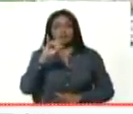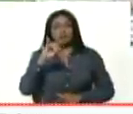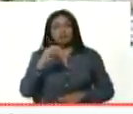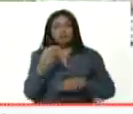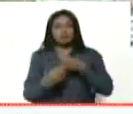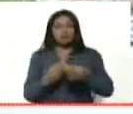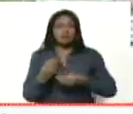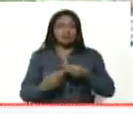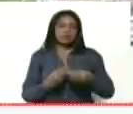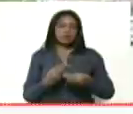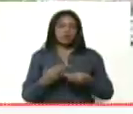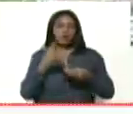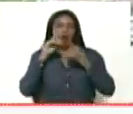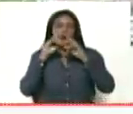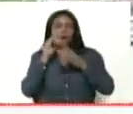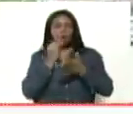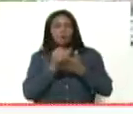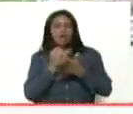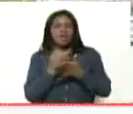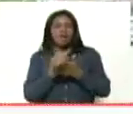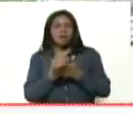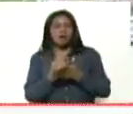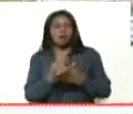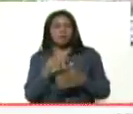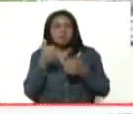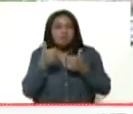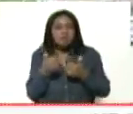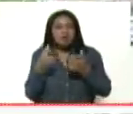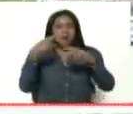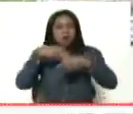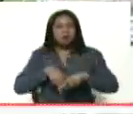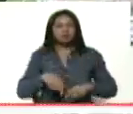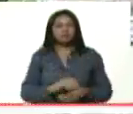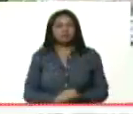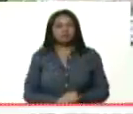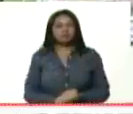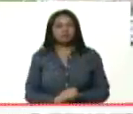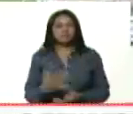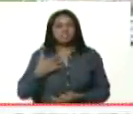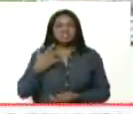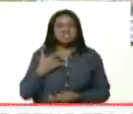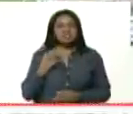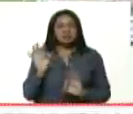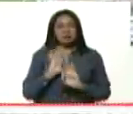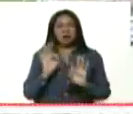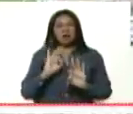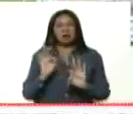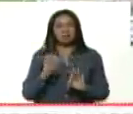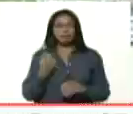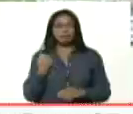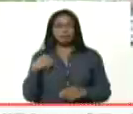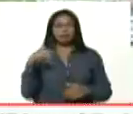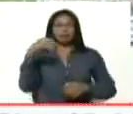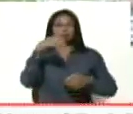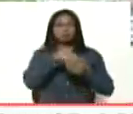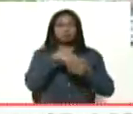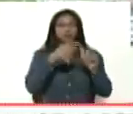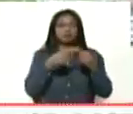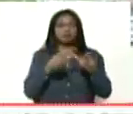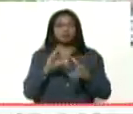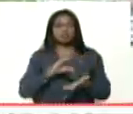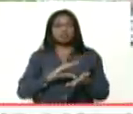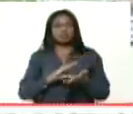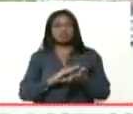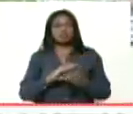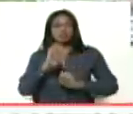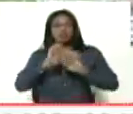la prueba PCR, actualmente se encuentra asintomático, pero recluido igualmente en el centro